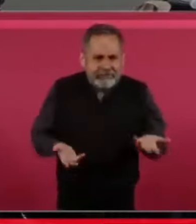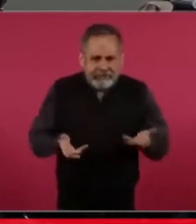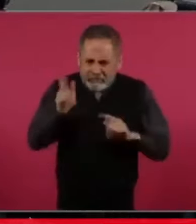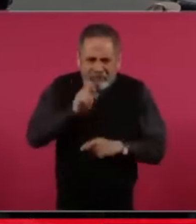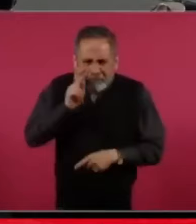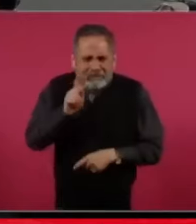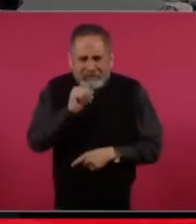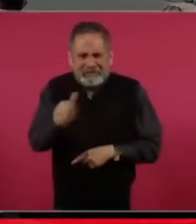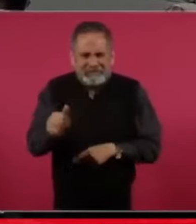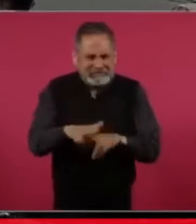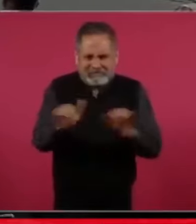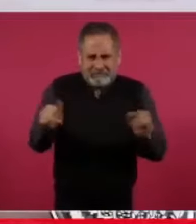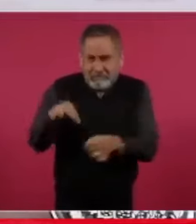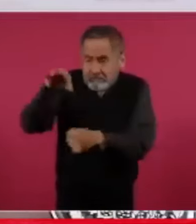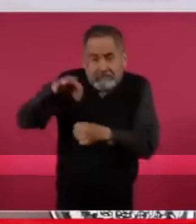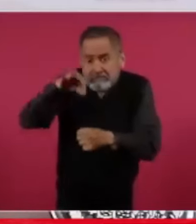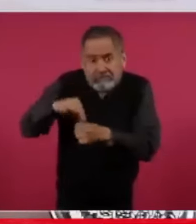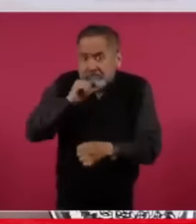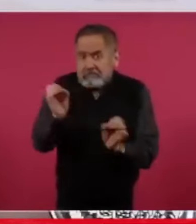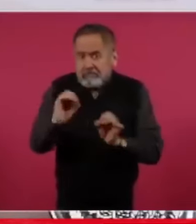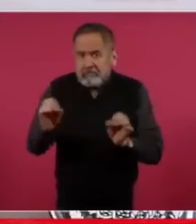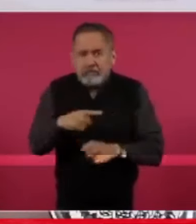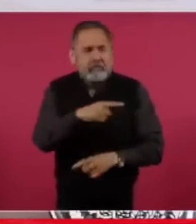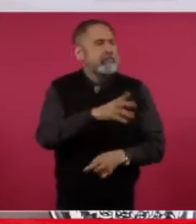pruebas de nada.